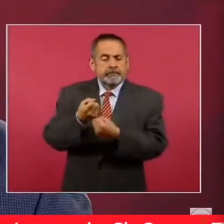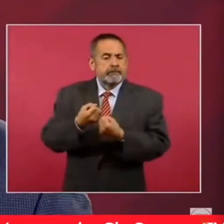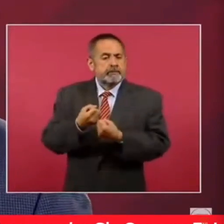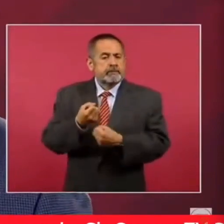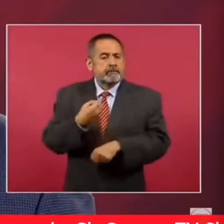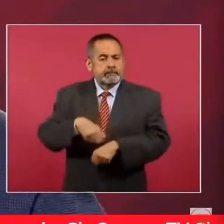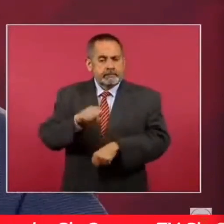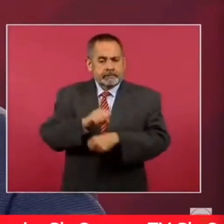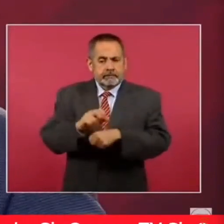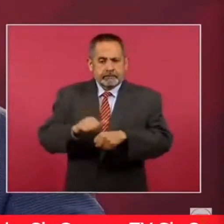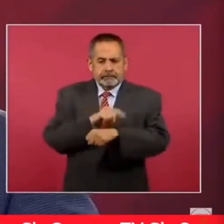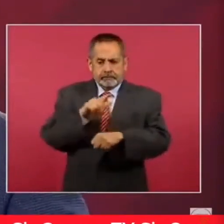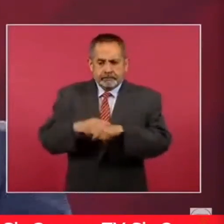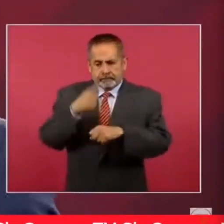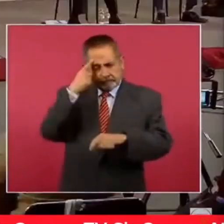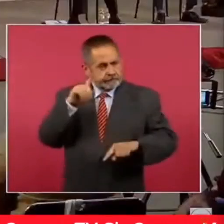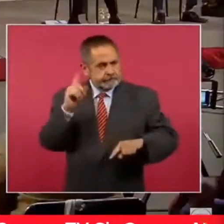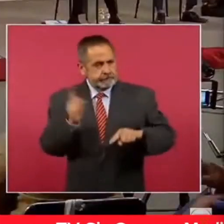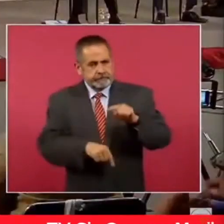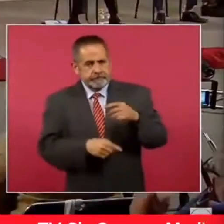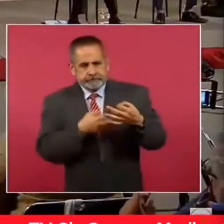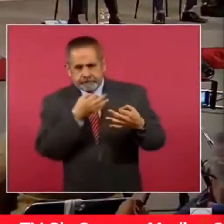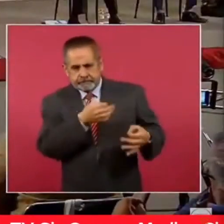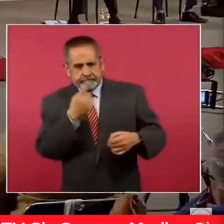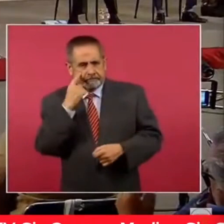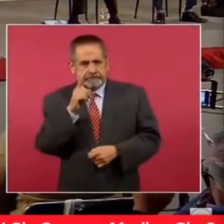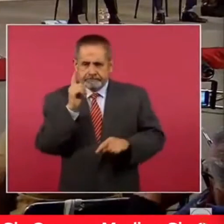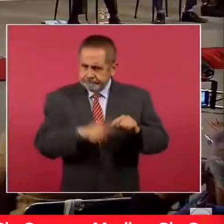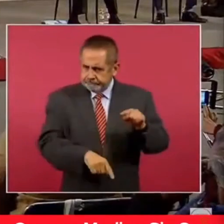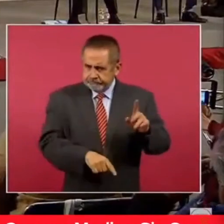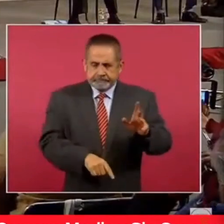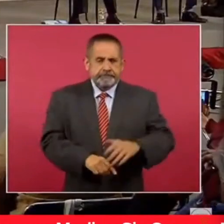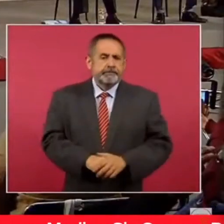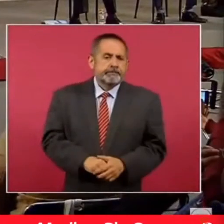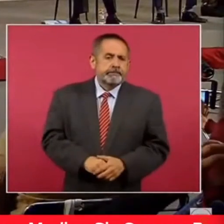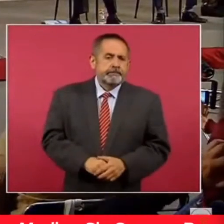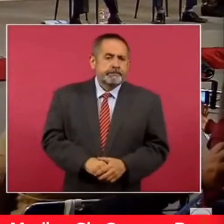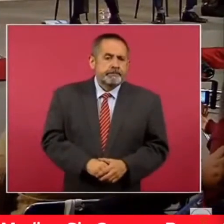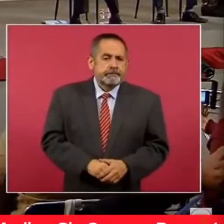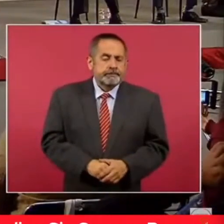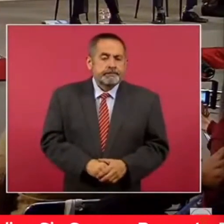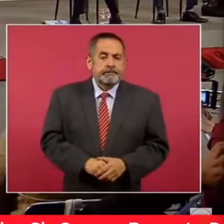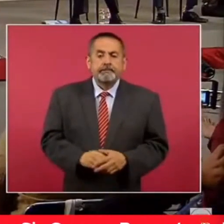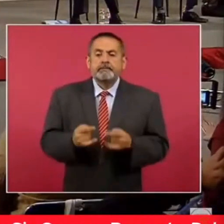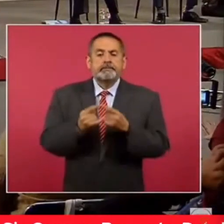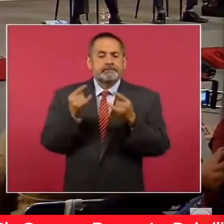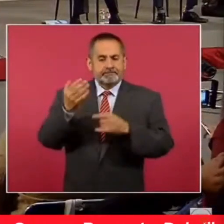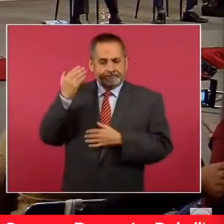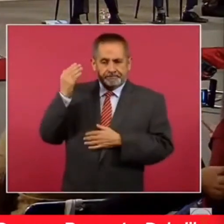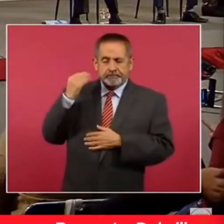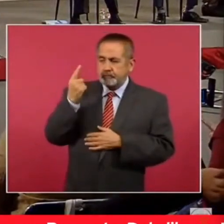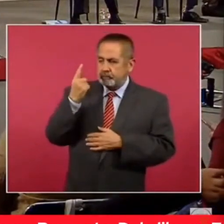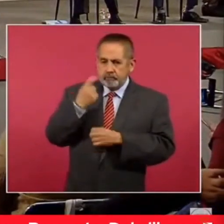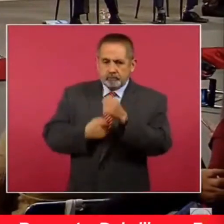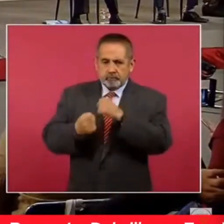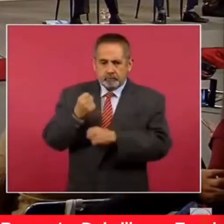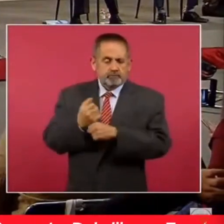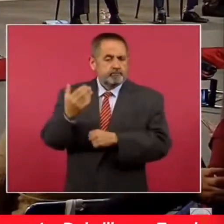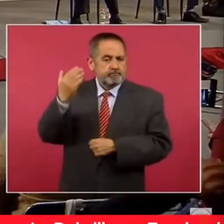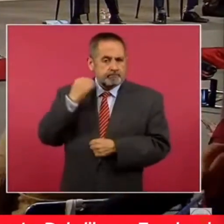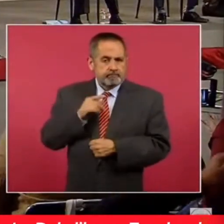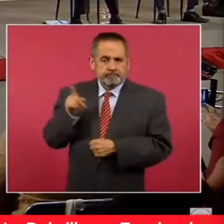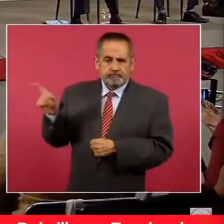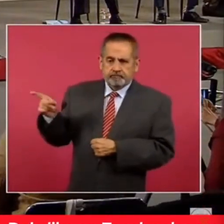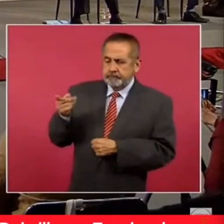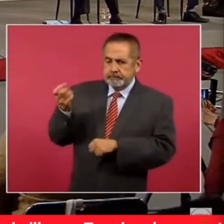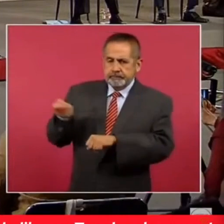Riesgos Sanitarios. Siguiente, por favor. Como antecedente, desde el año pasado, por instrucciones de nuestro